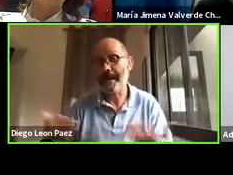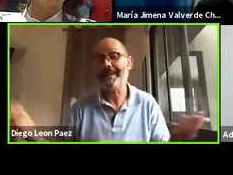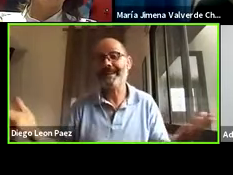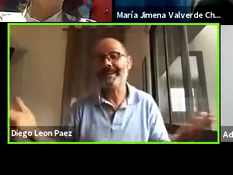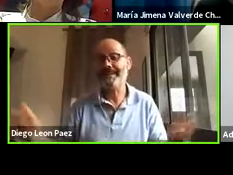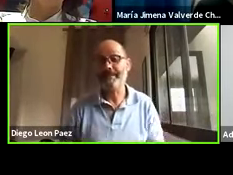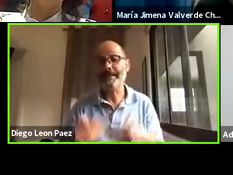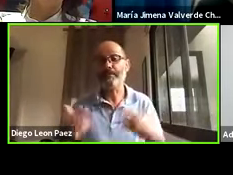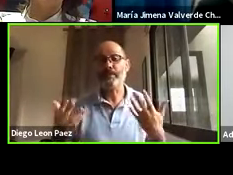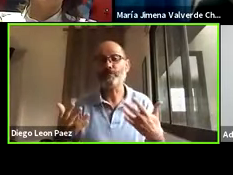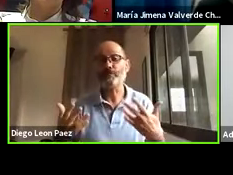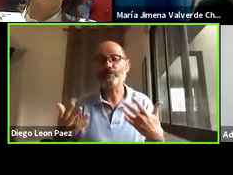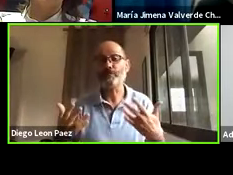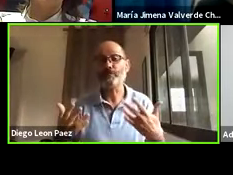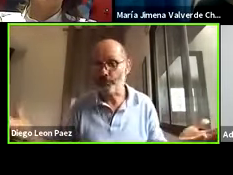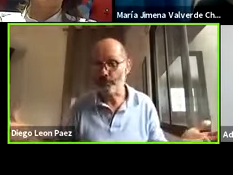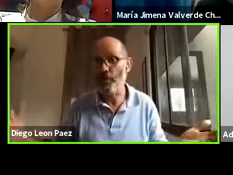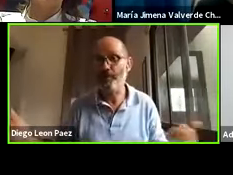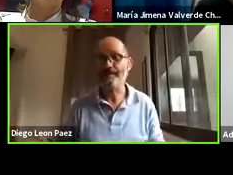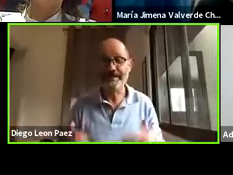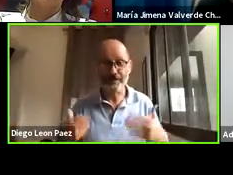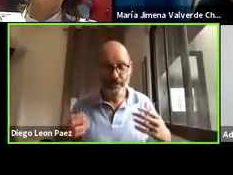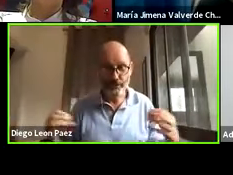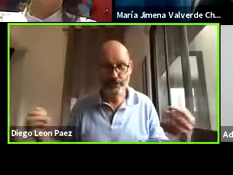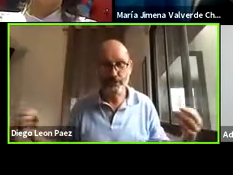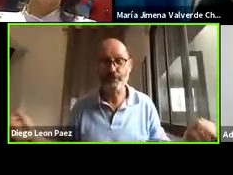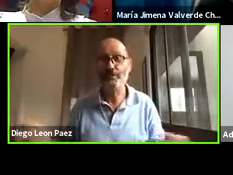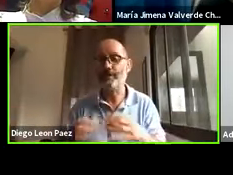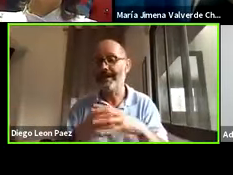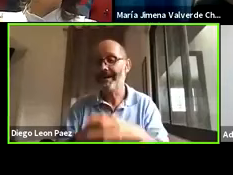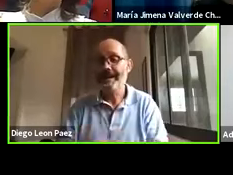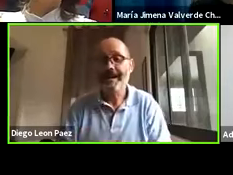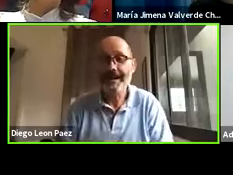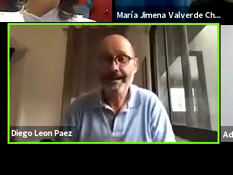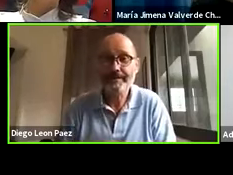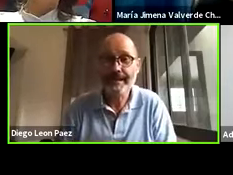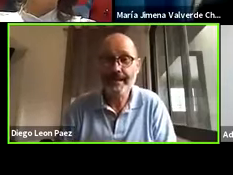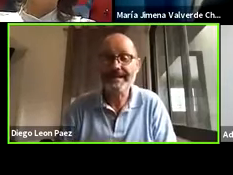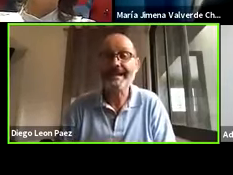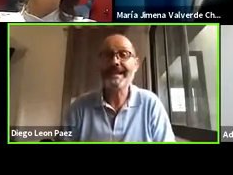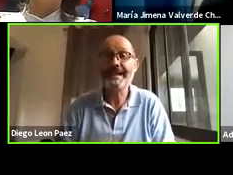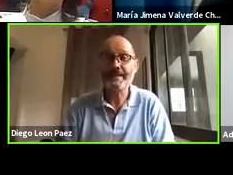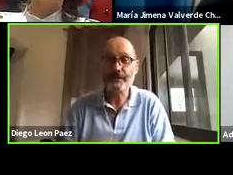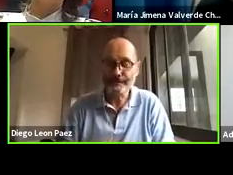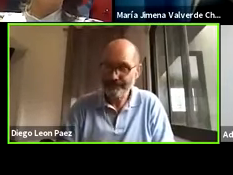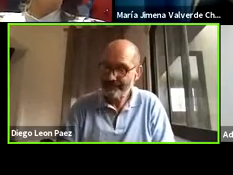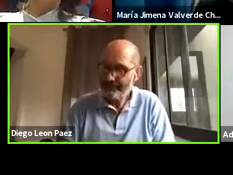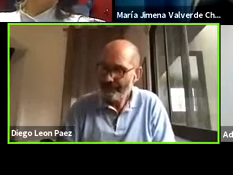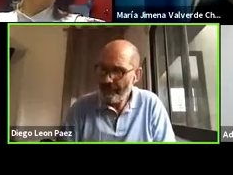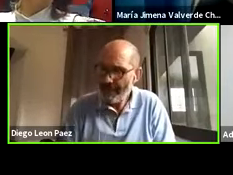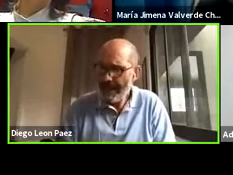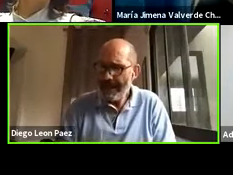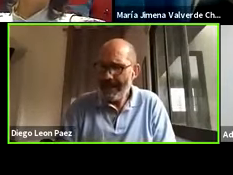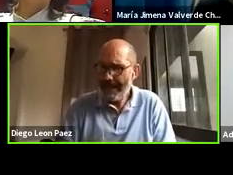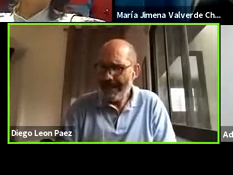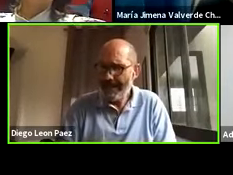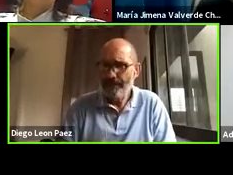normalmente verdad pero es una construcción es una construcción desde el término